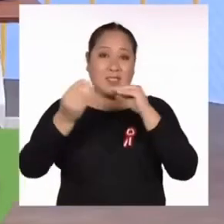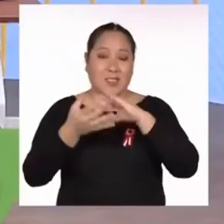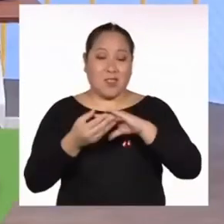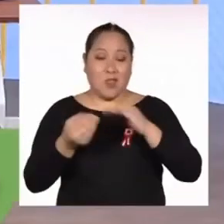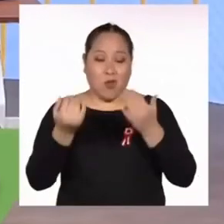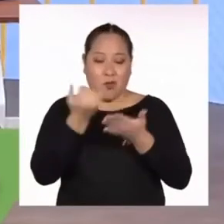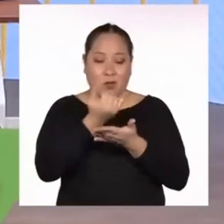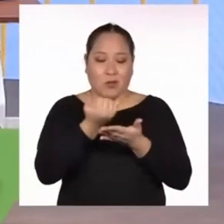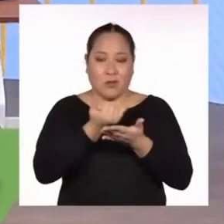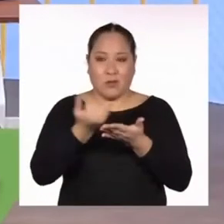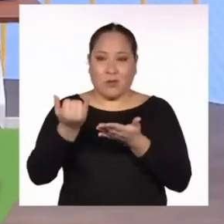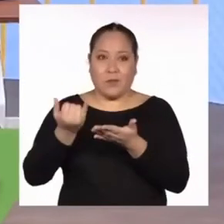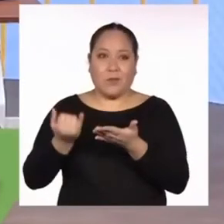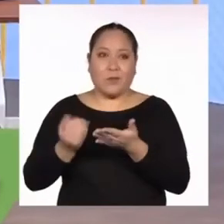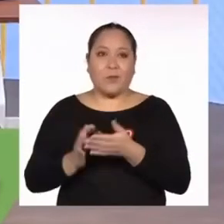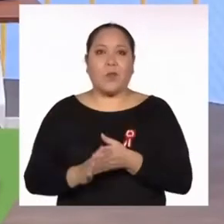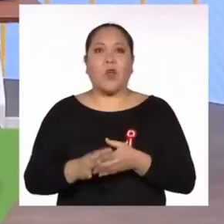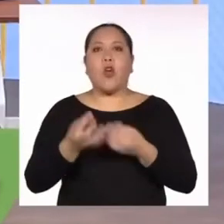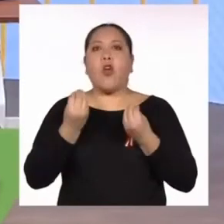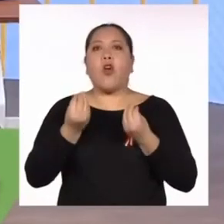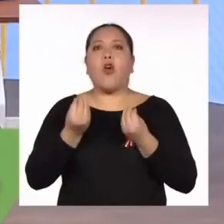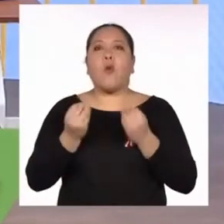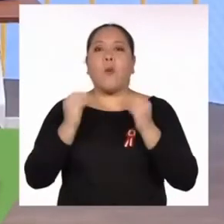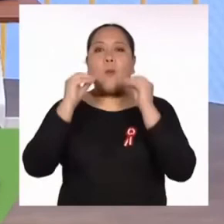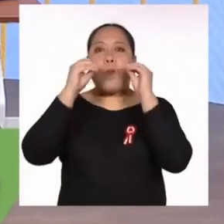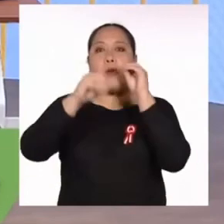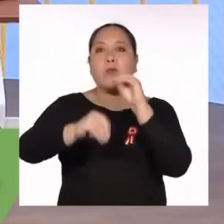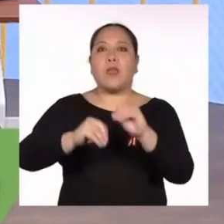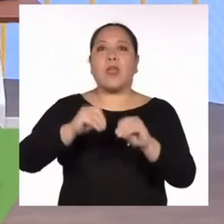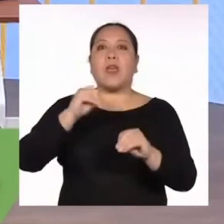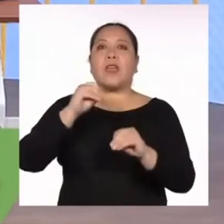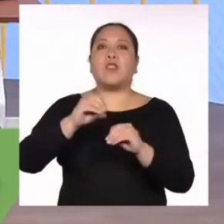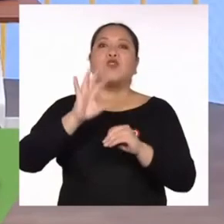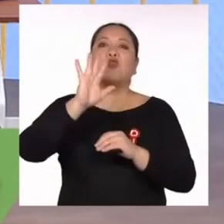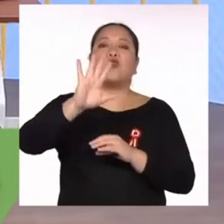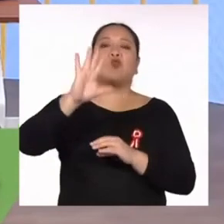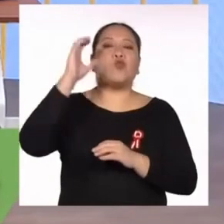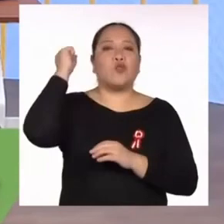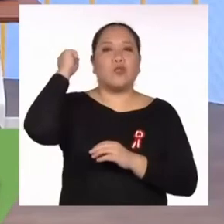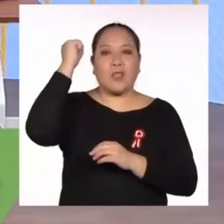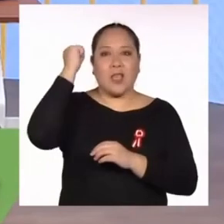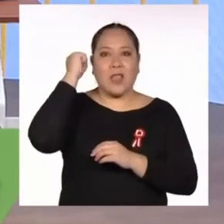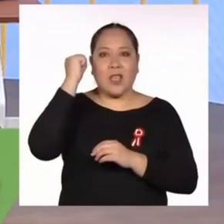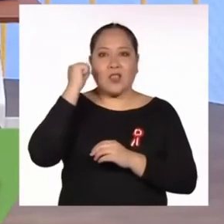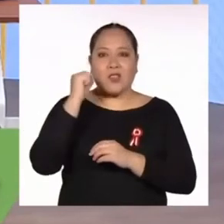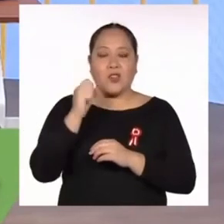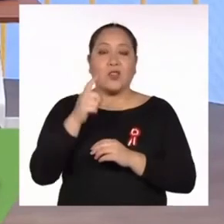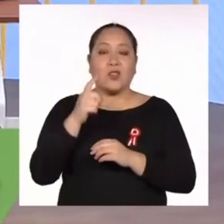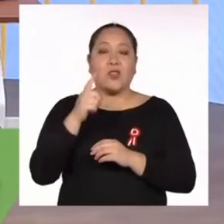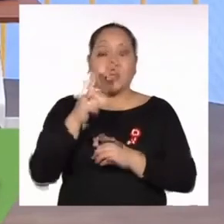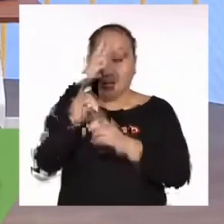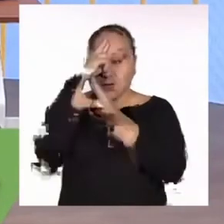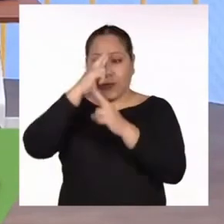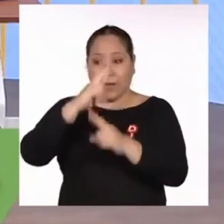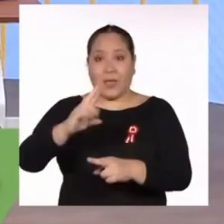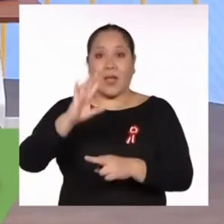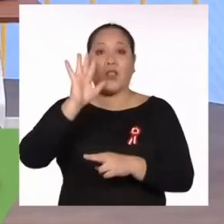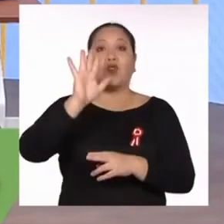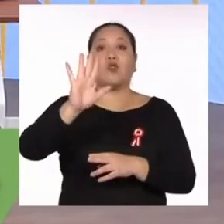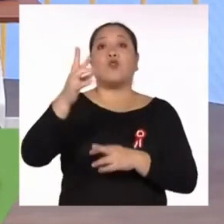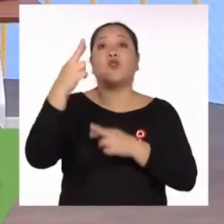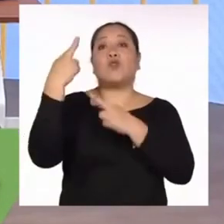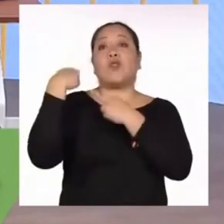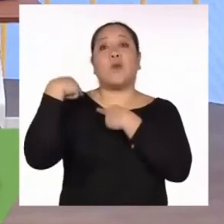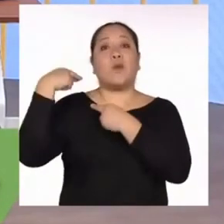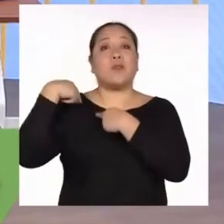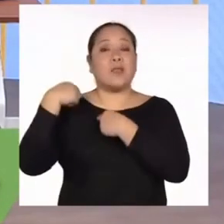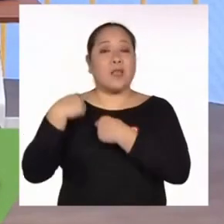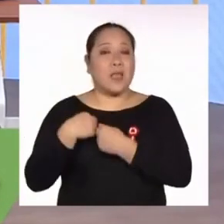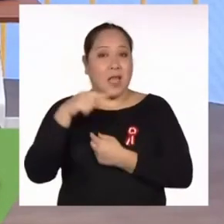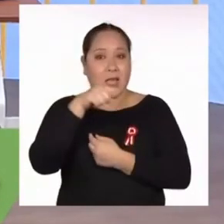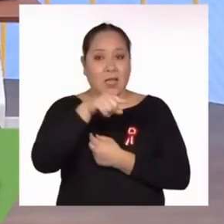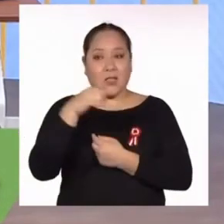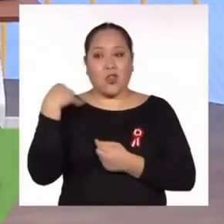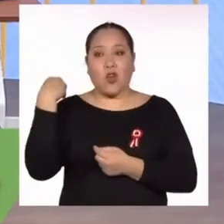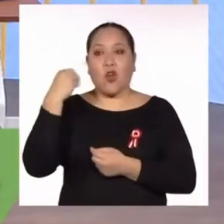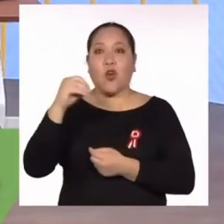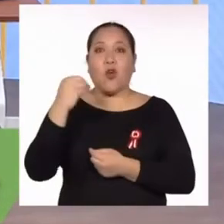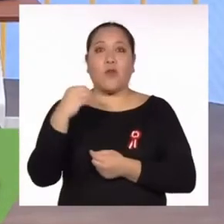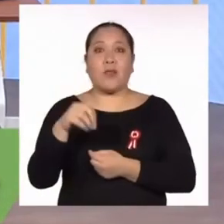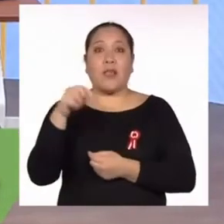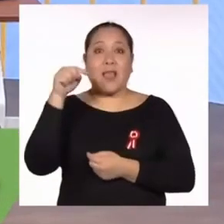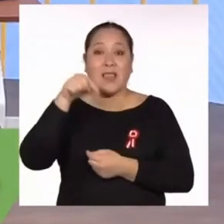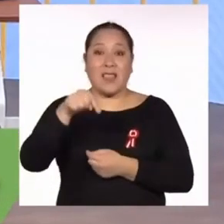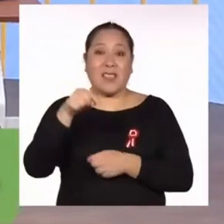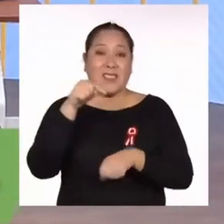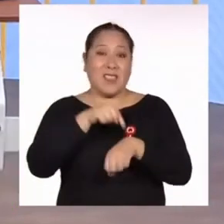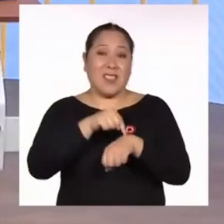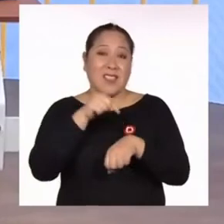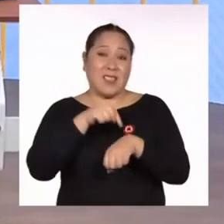como pueden ejercer sus derechos y cumplir sus deberes no ser justamente en esta